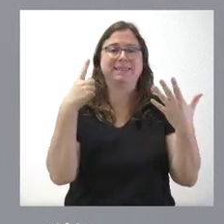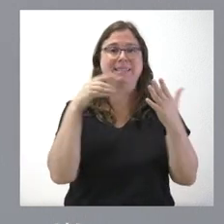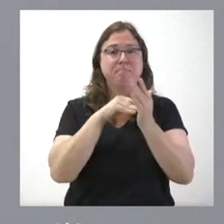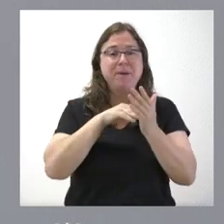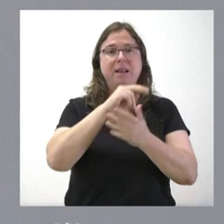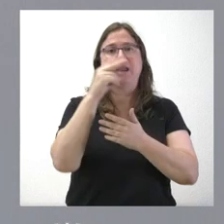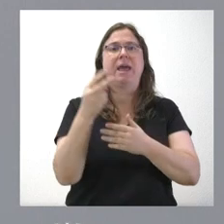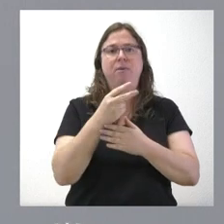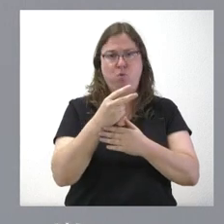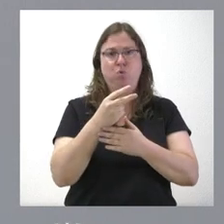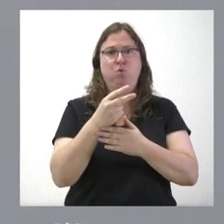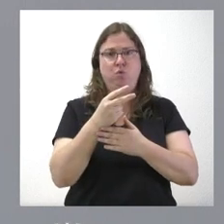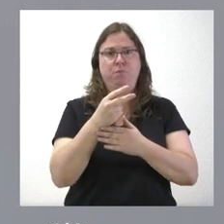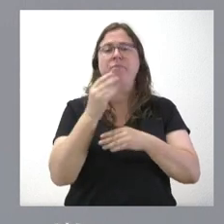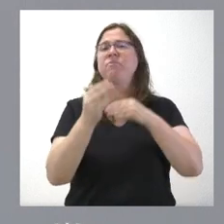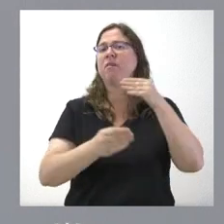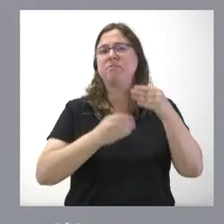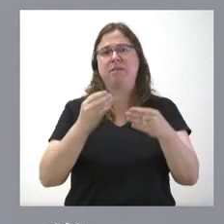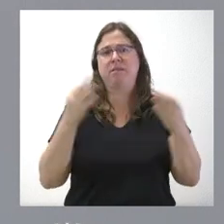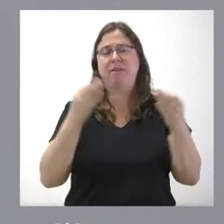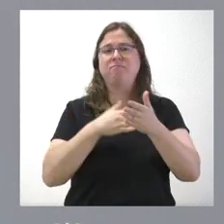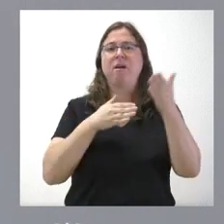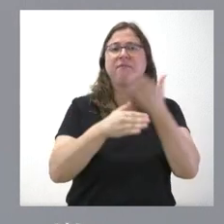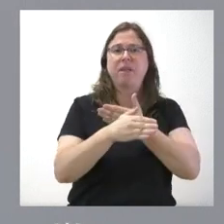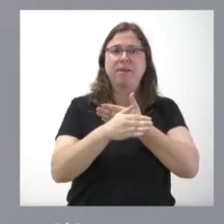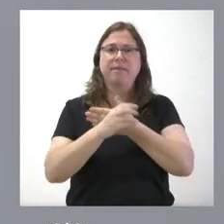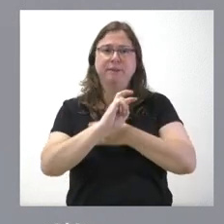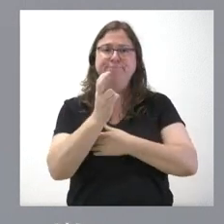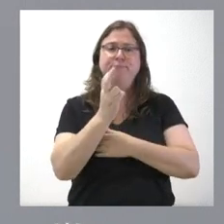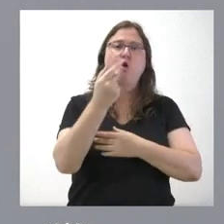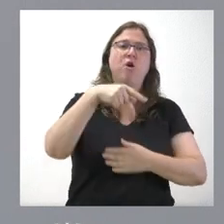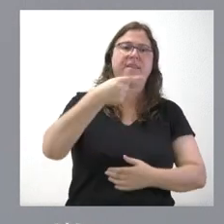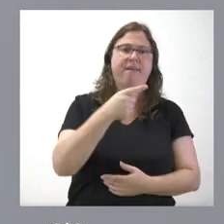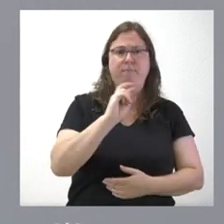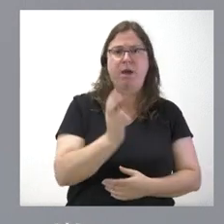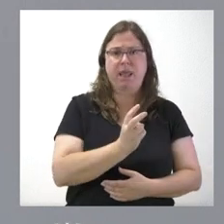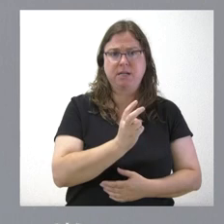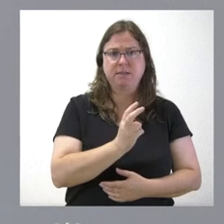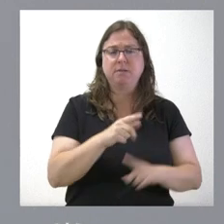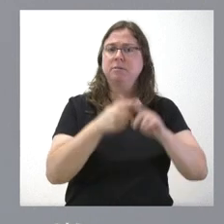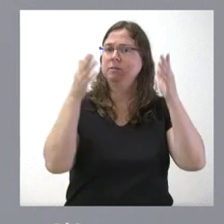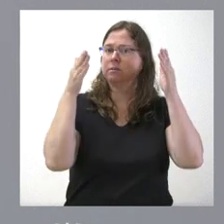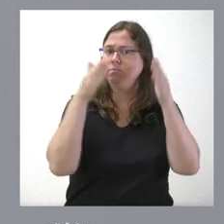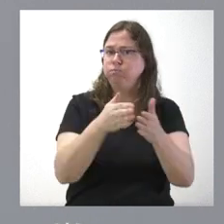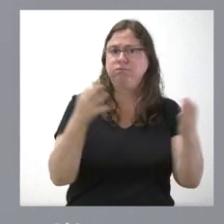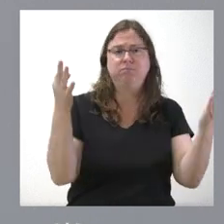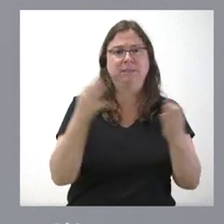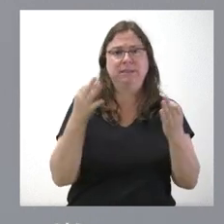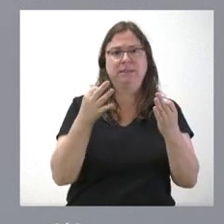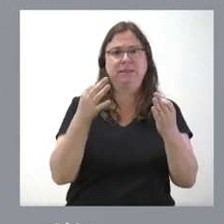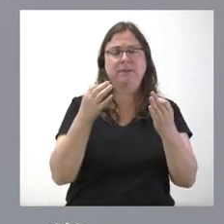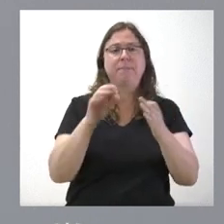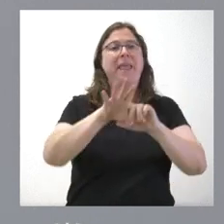356,000 se realizan a través de varias ongs y se centran fundamentalmente en